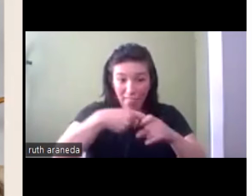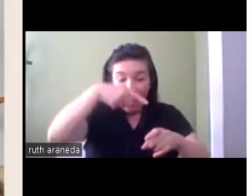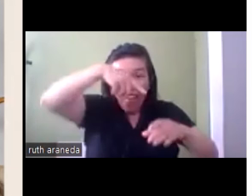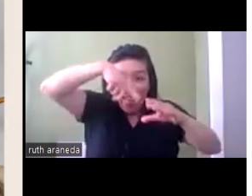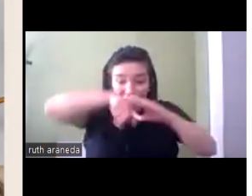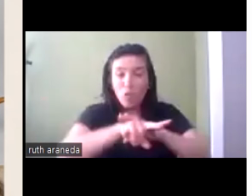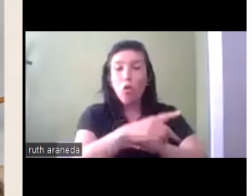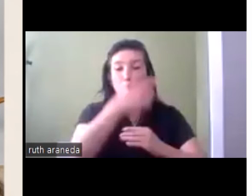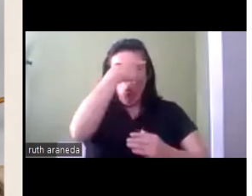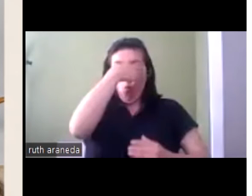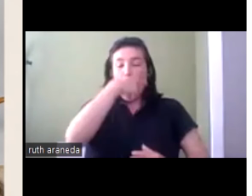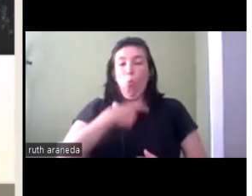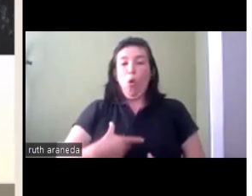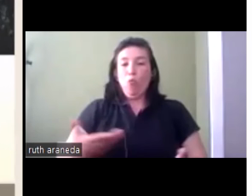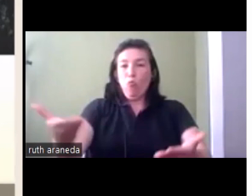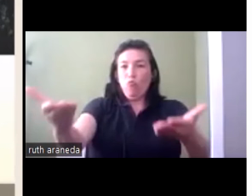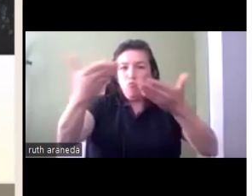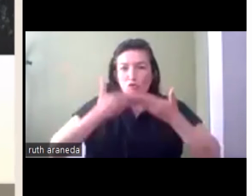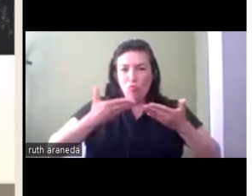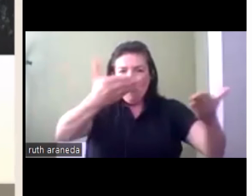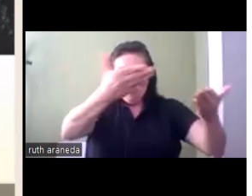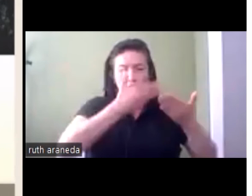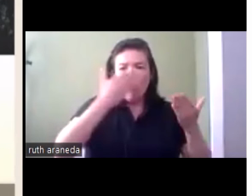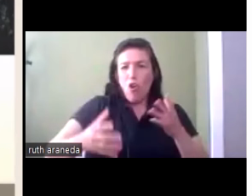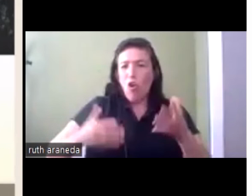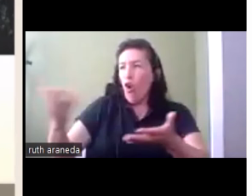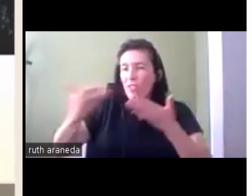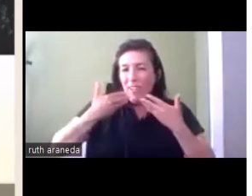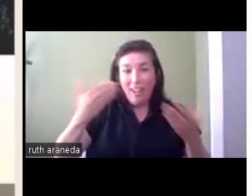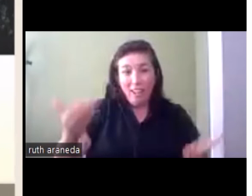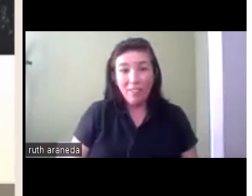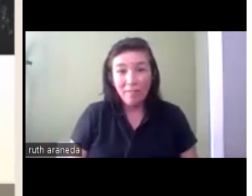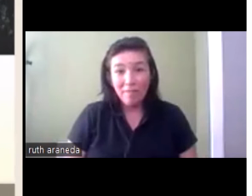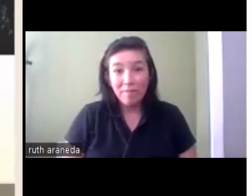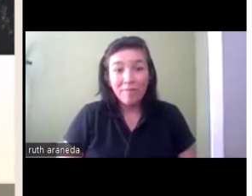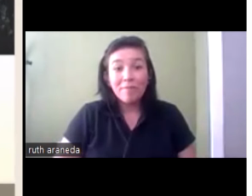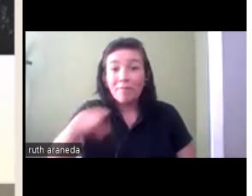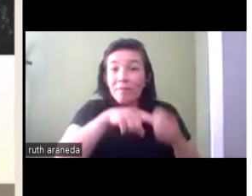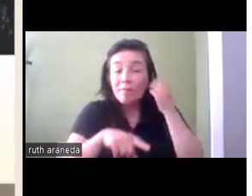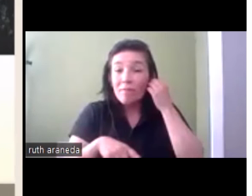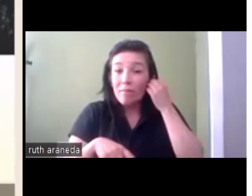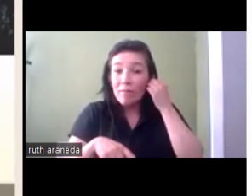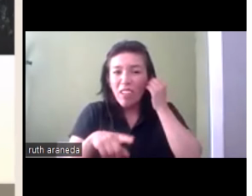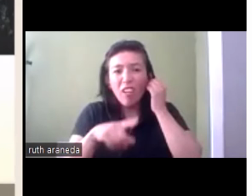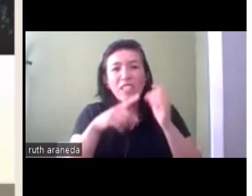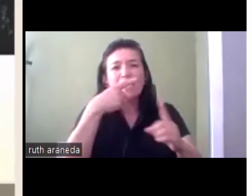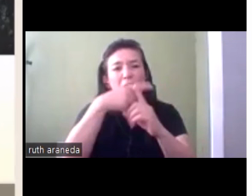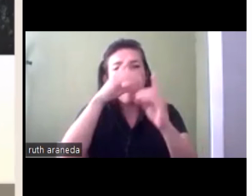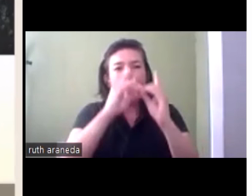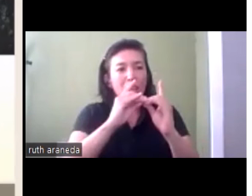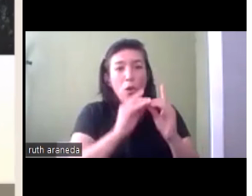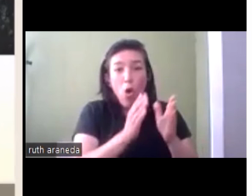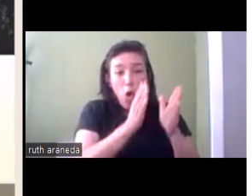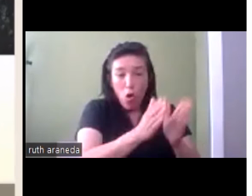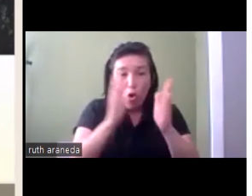ofrendas. Estos cementerios, además, como se ha planteado que hay un patrón disperso,